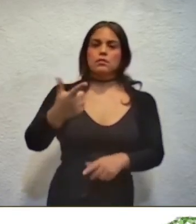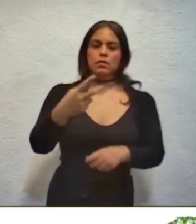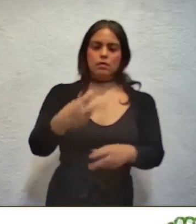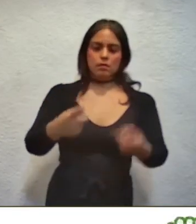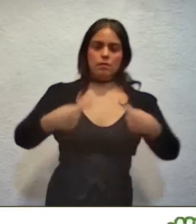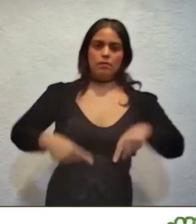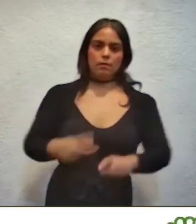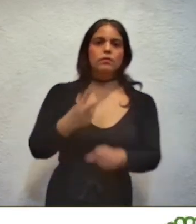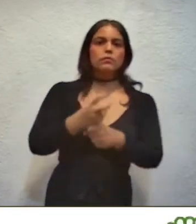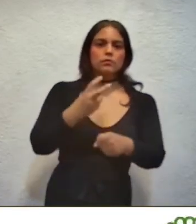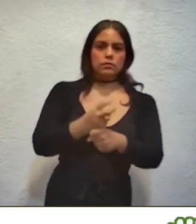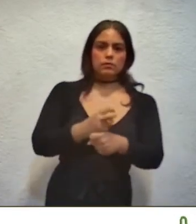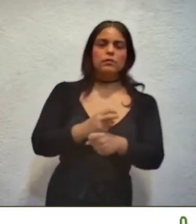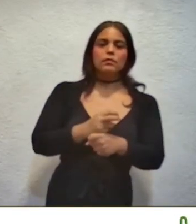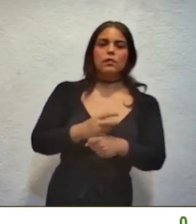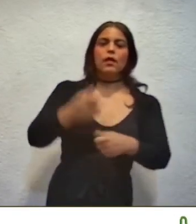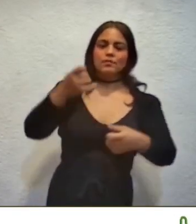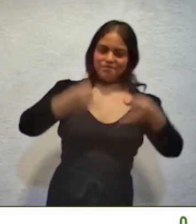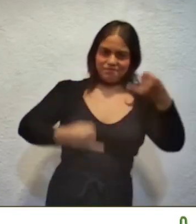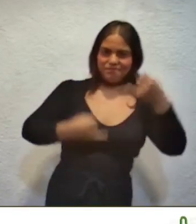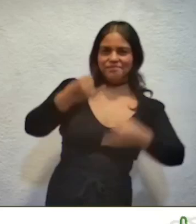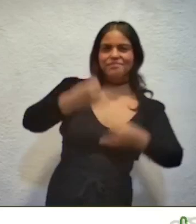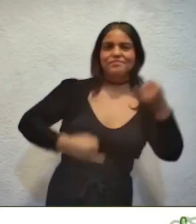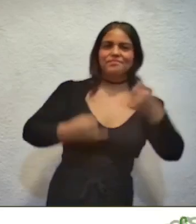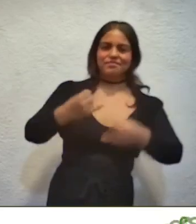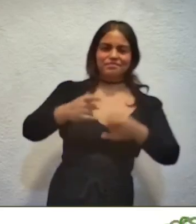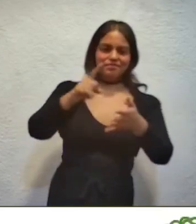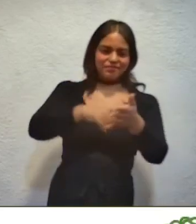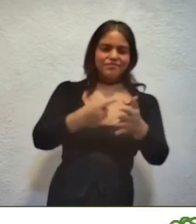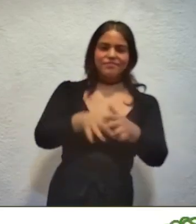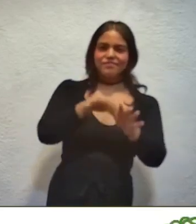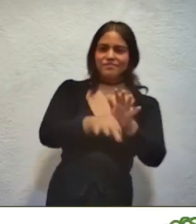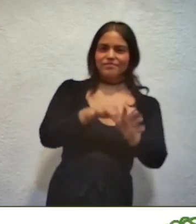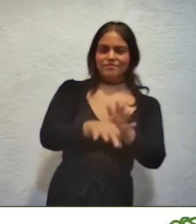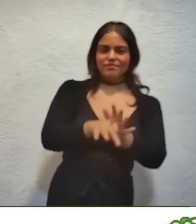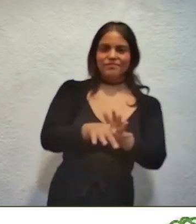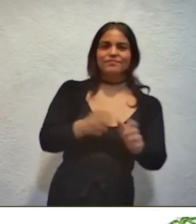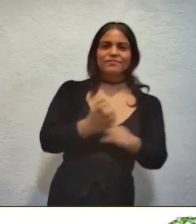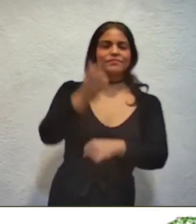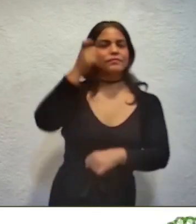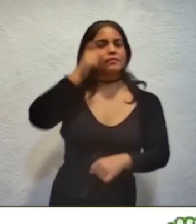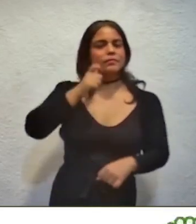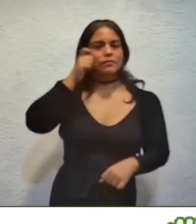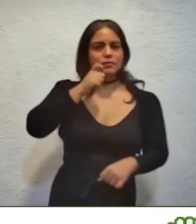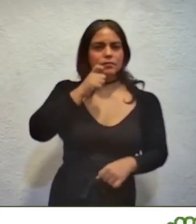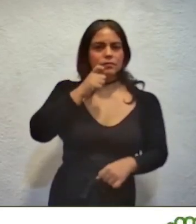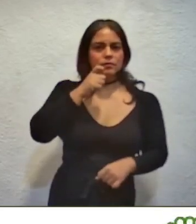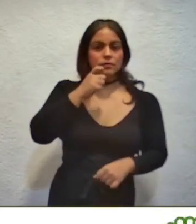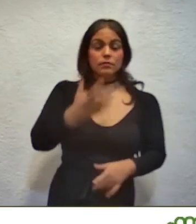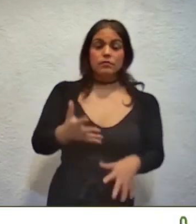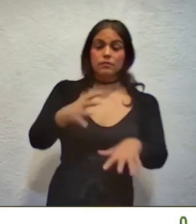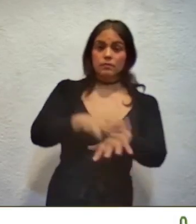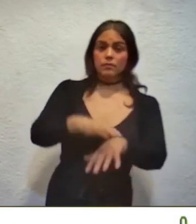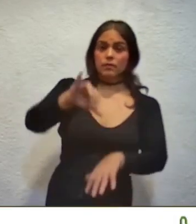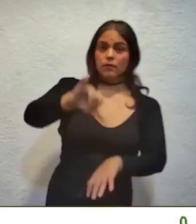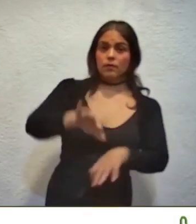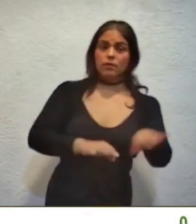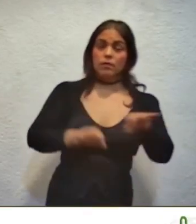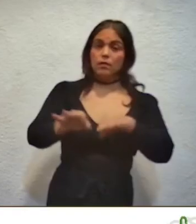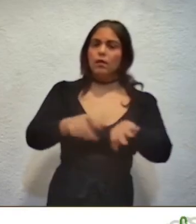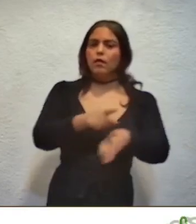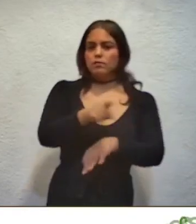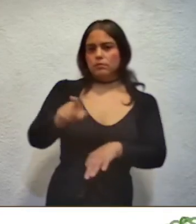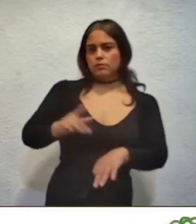del Tribunal Electoral del Estado, ahí interpretados de manera sistemática y funcional, pongo a su